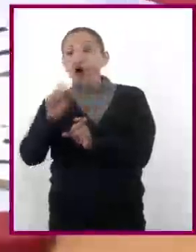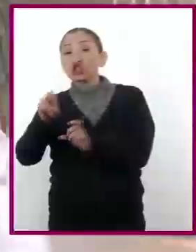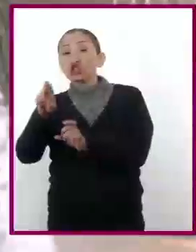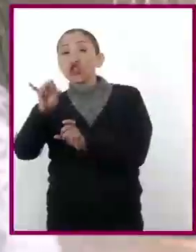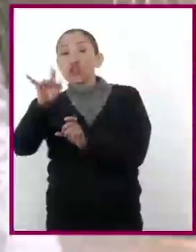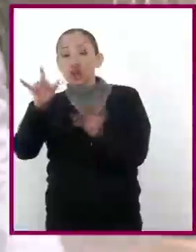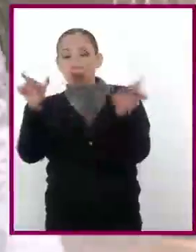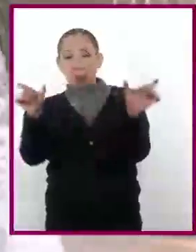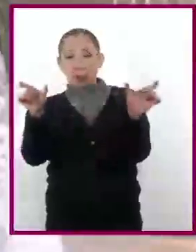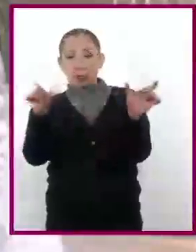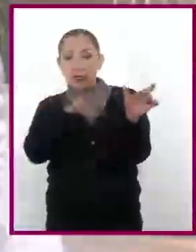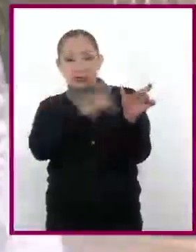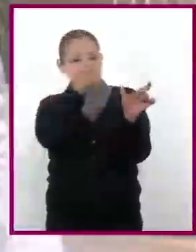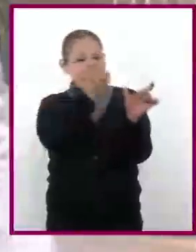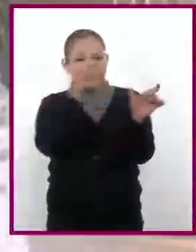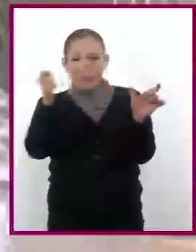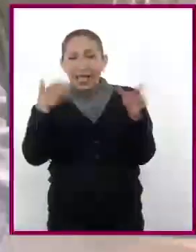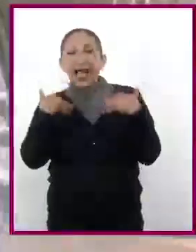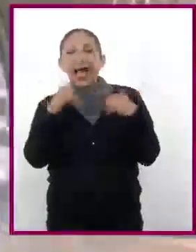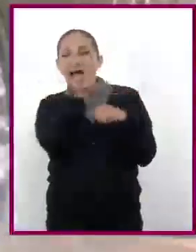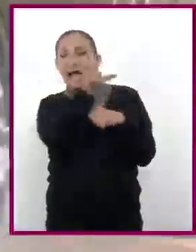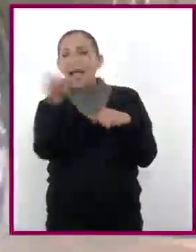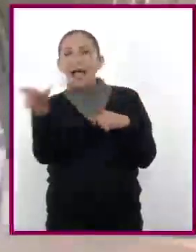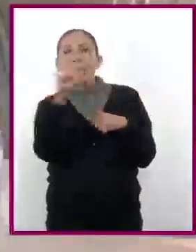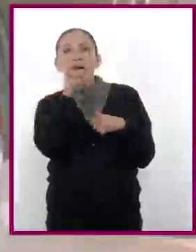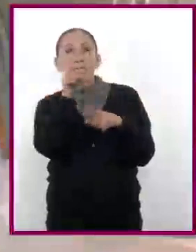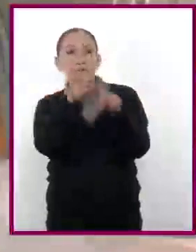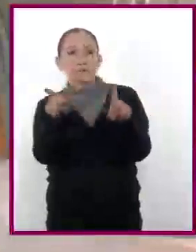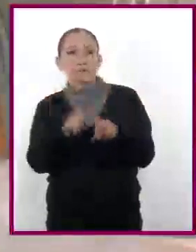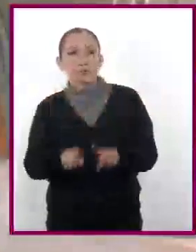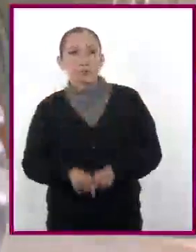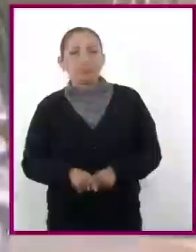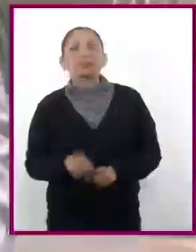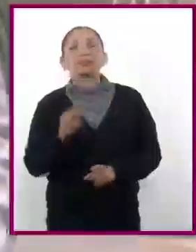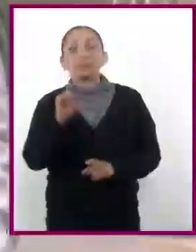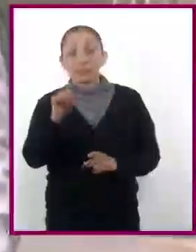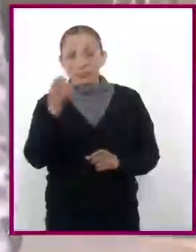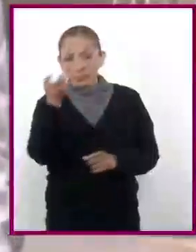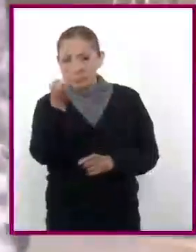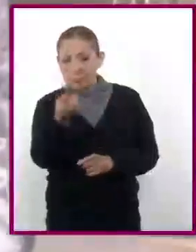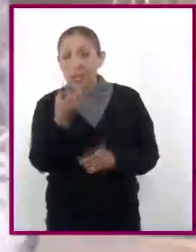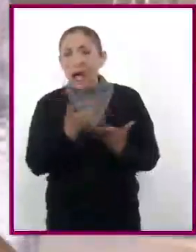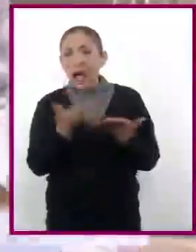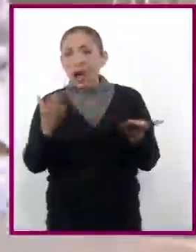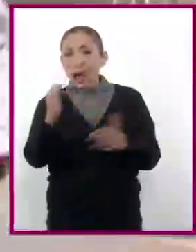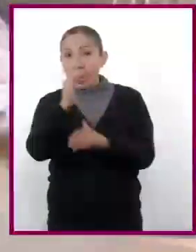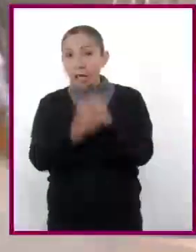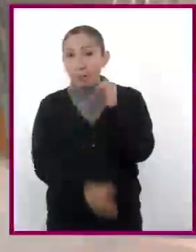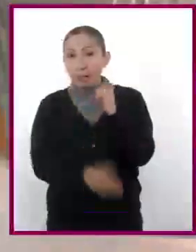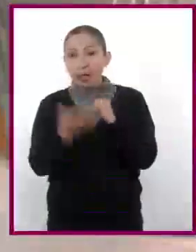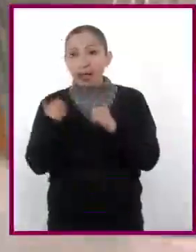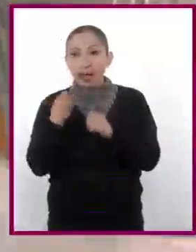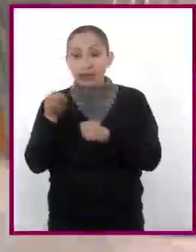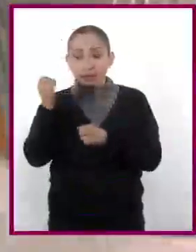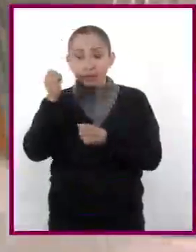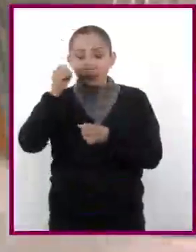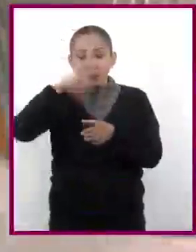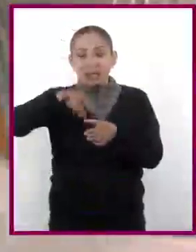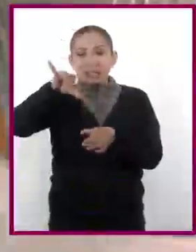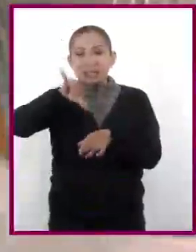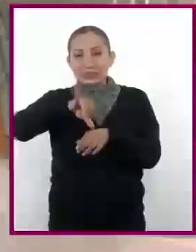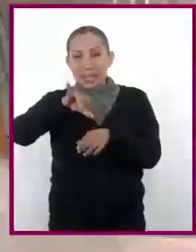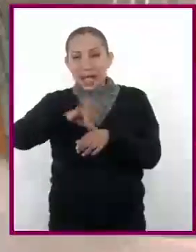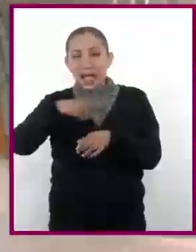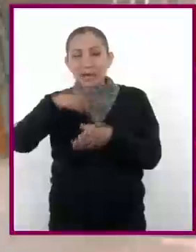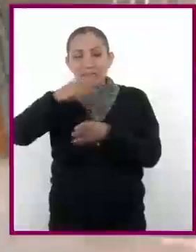podemos inferir el significado de una gran cantidad de palabras. Exacto. Ahora vamos a terminar salpimentando nuestra